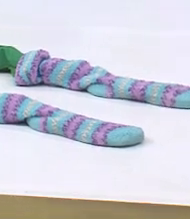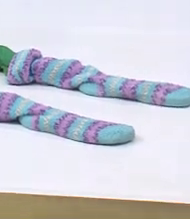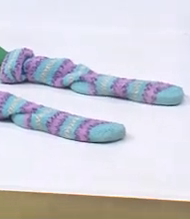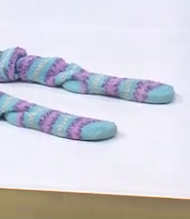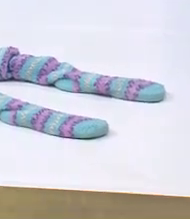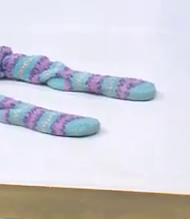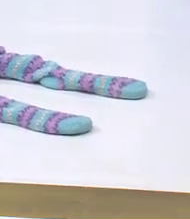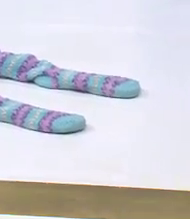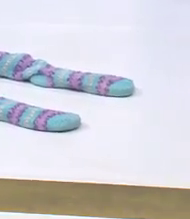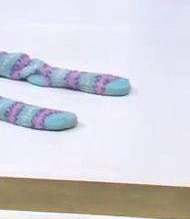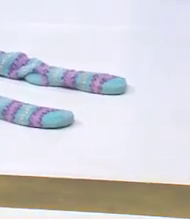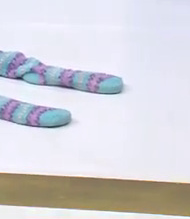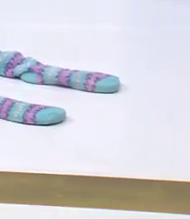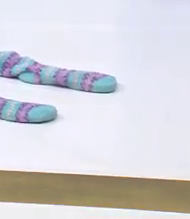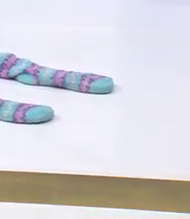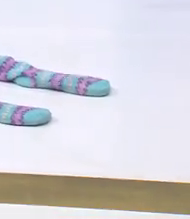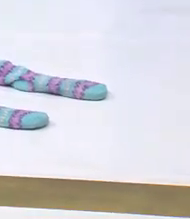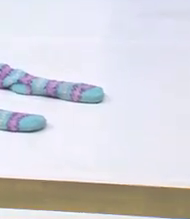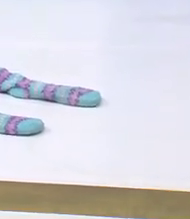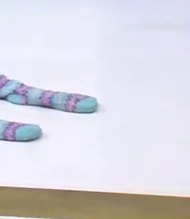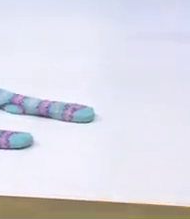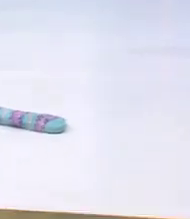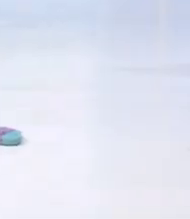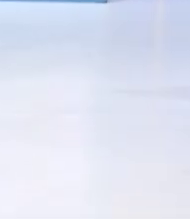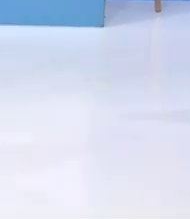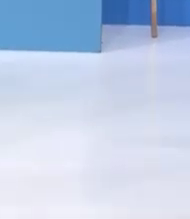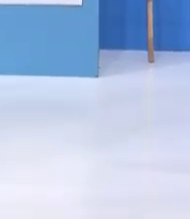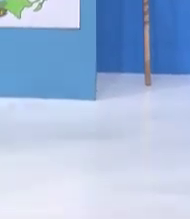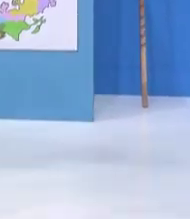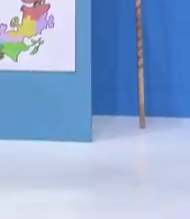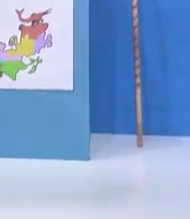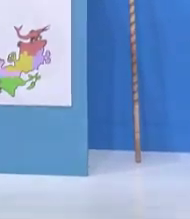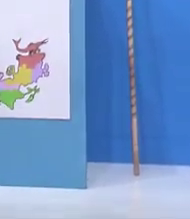pueblos mágicos turín mira